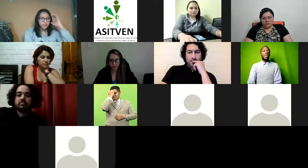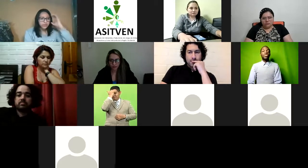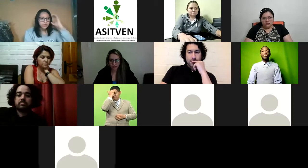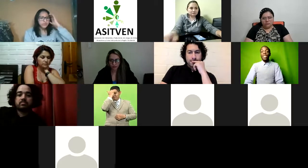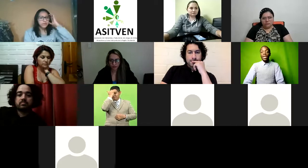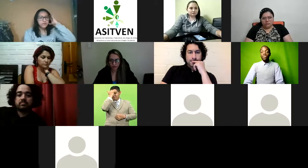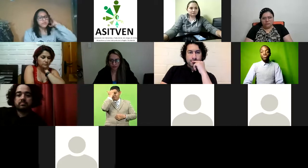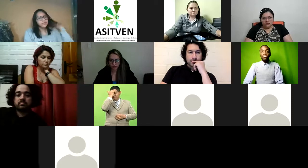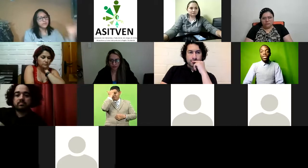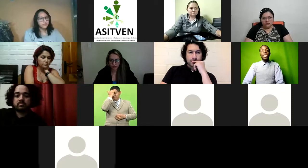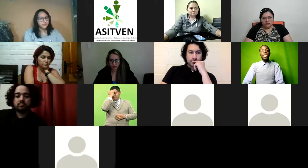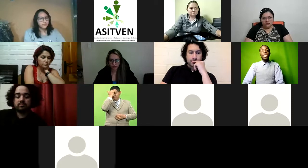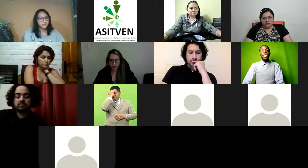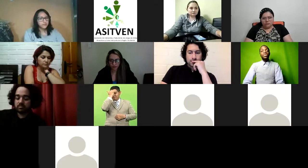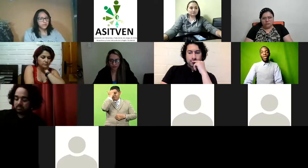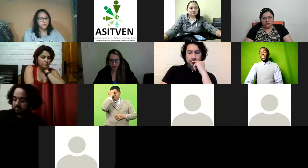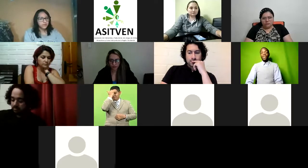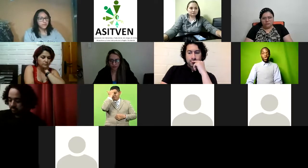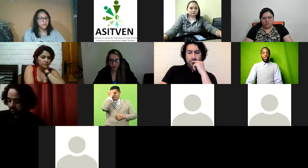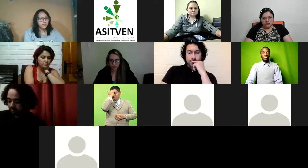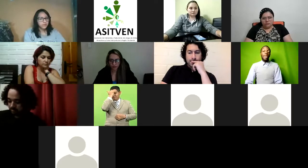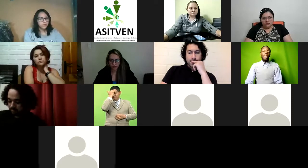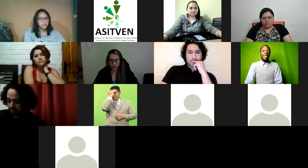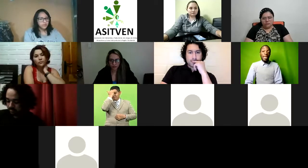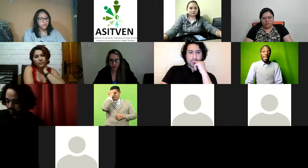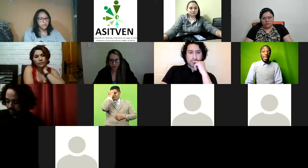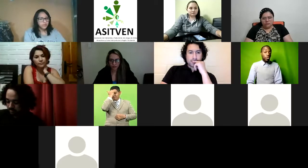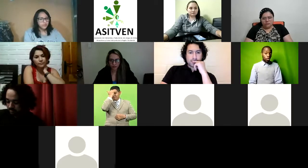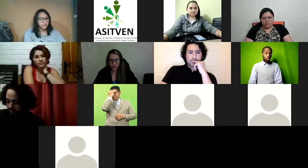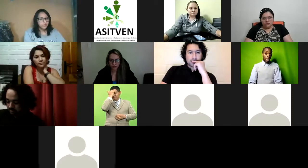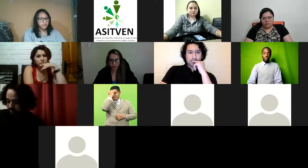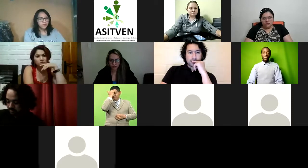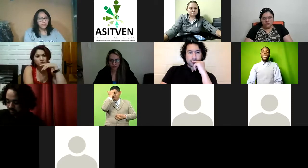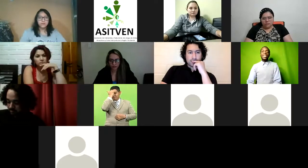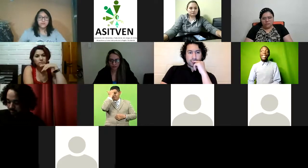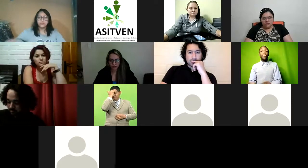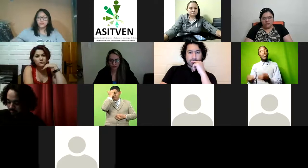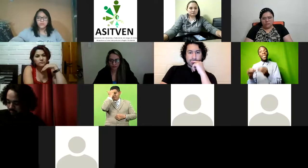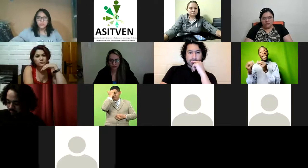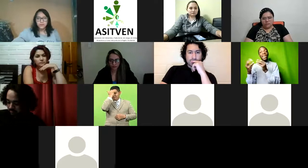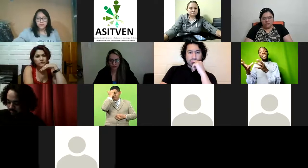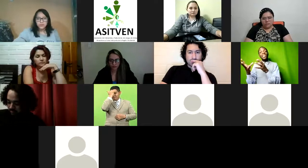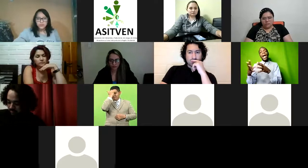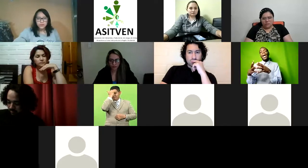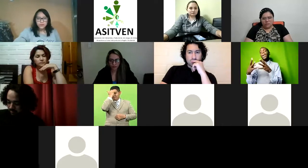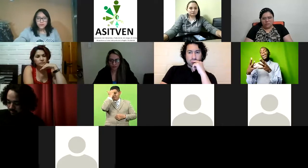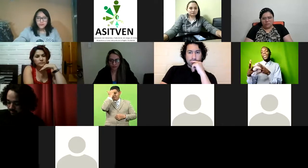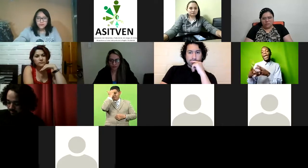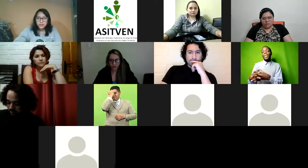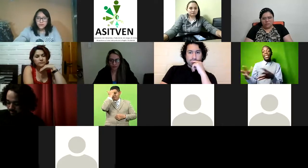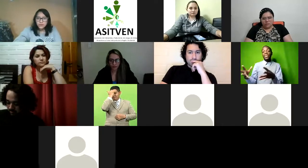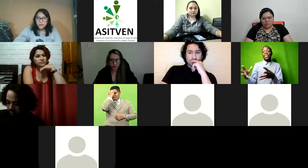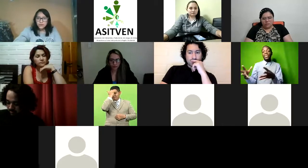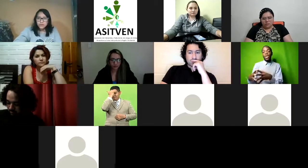también, pues, cotidianos, y tú les entiendas todo. Porque a veces aprendemos los cursos, hay cursos que te enseñan muy bien a